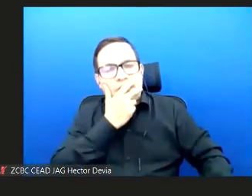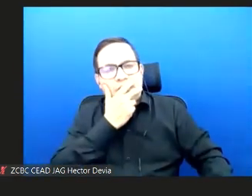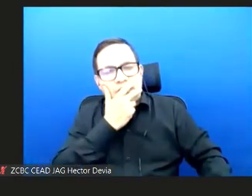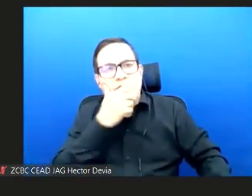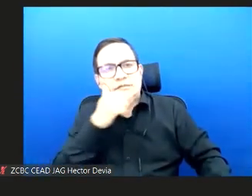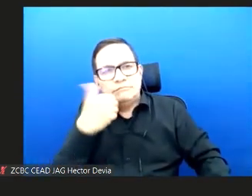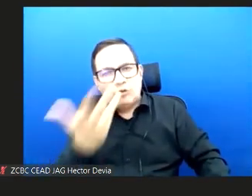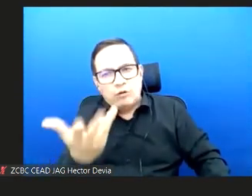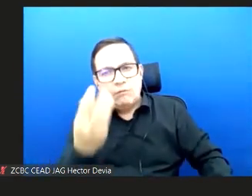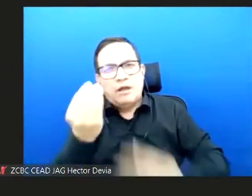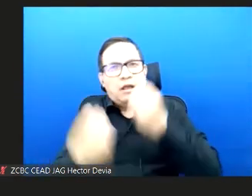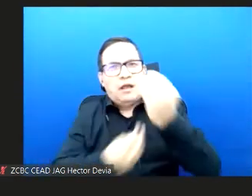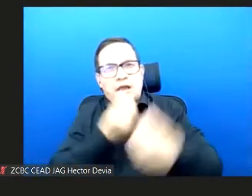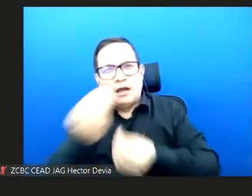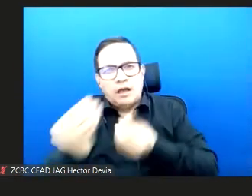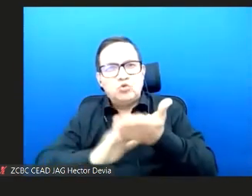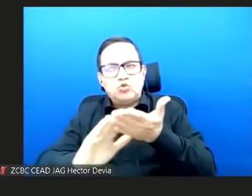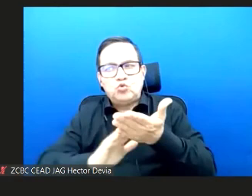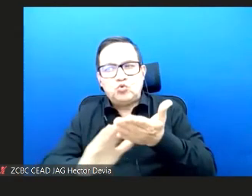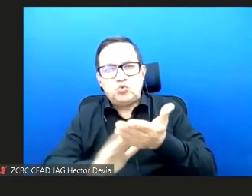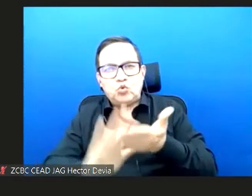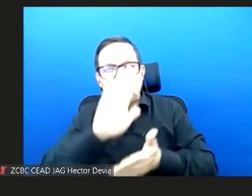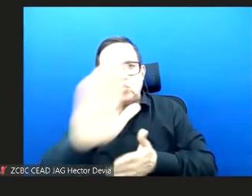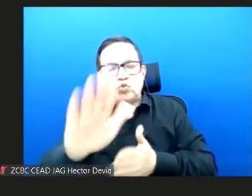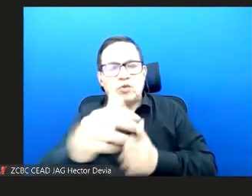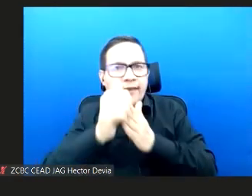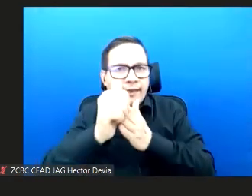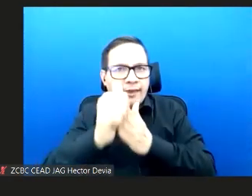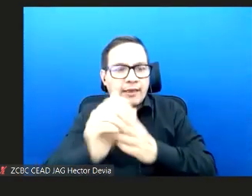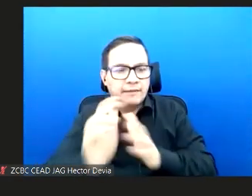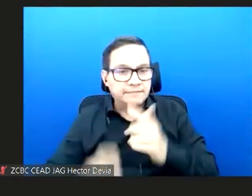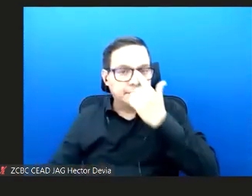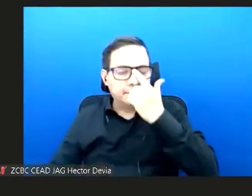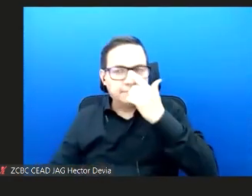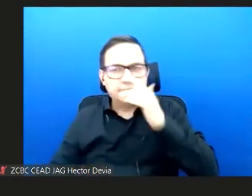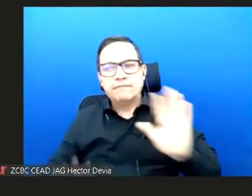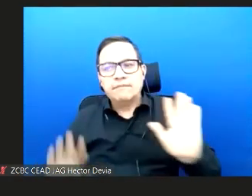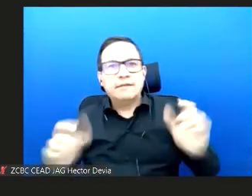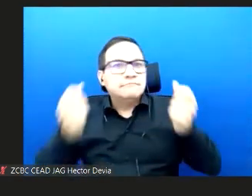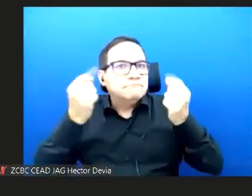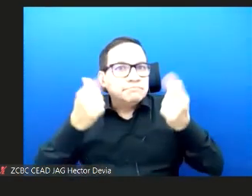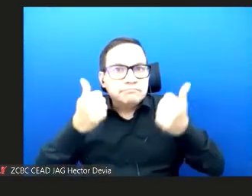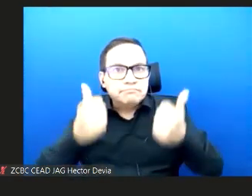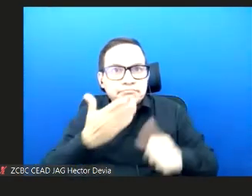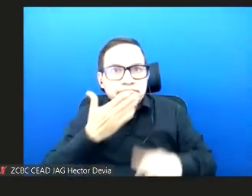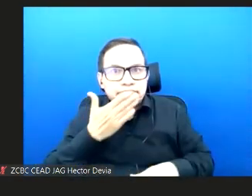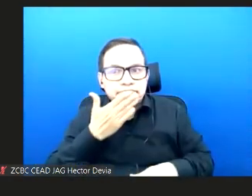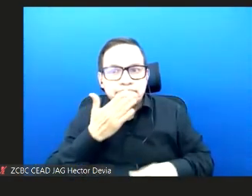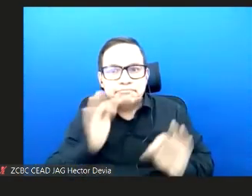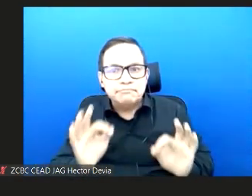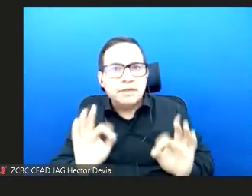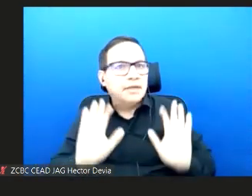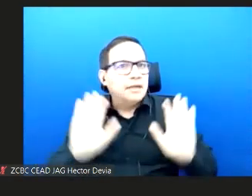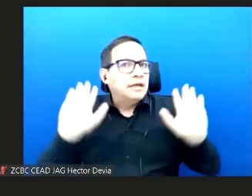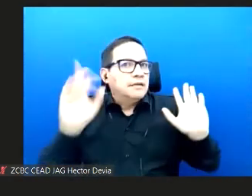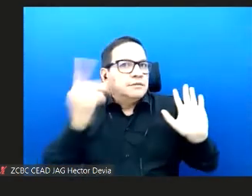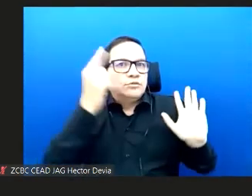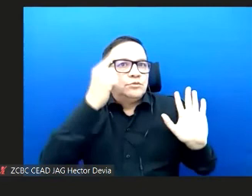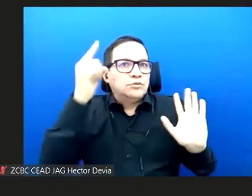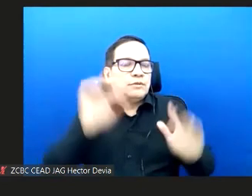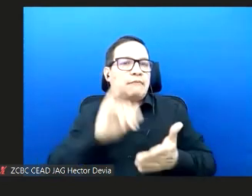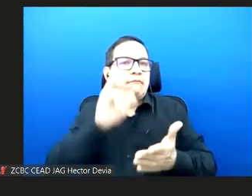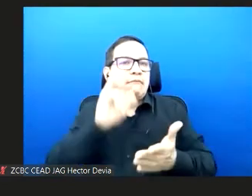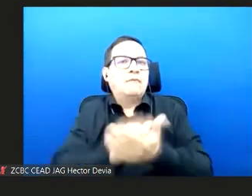solucionar sus ejercicios de la guía. Hasta el momento, pues básicamente sería lo práctico y